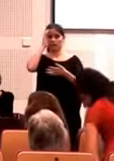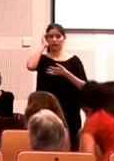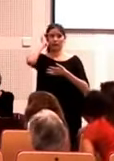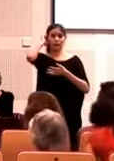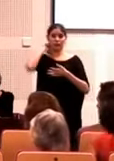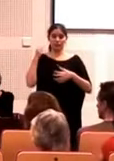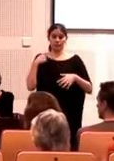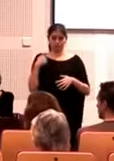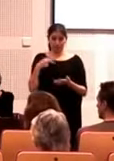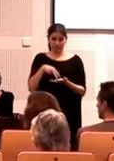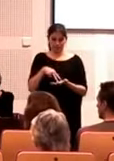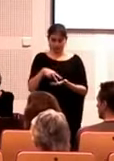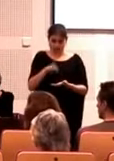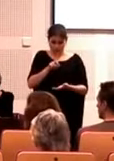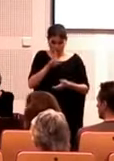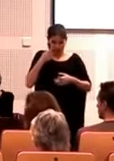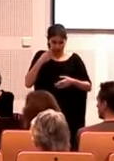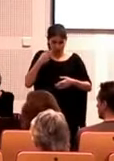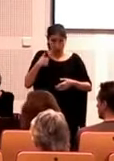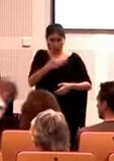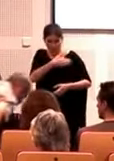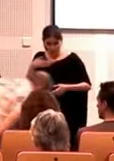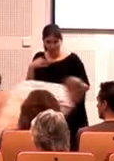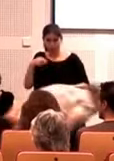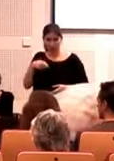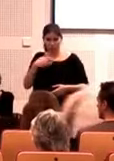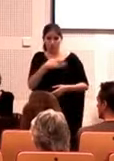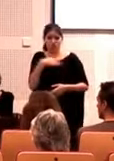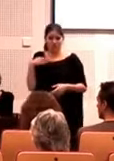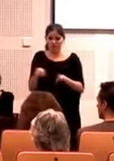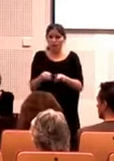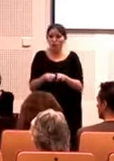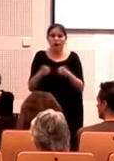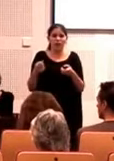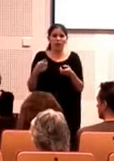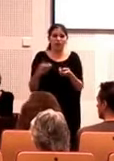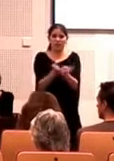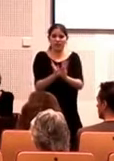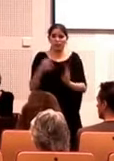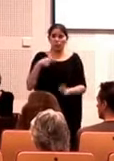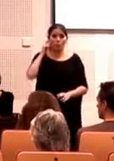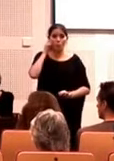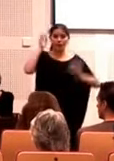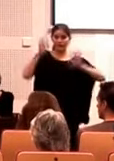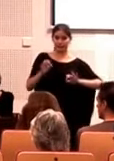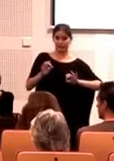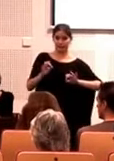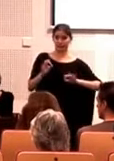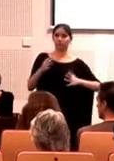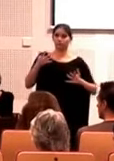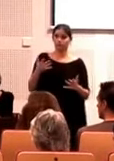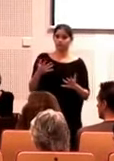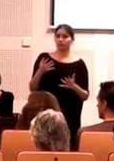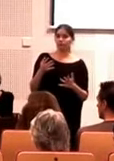tú ahí intentando decir, no, yo quiero estar en el mercado como todo el mundo, porque soy una mujer. Entonces,